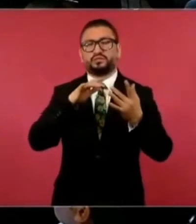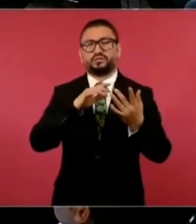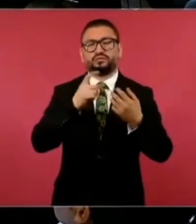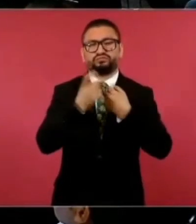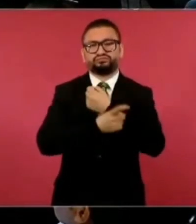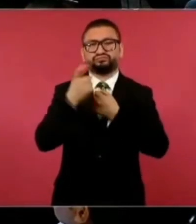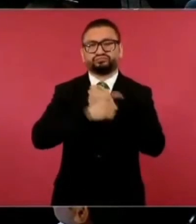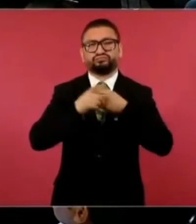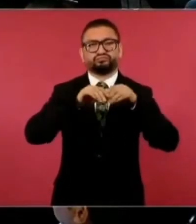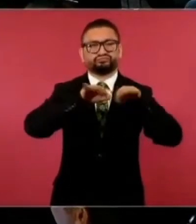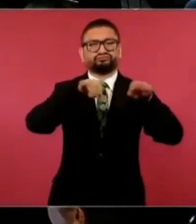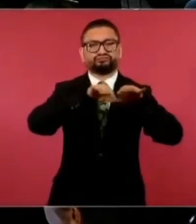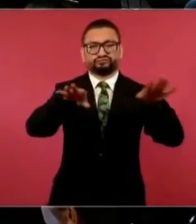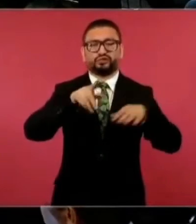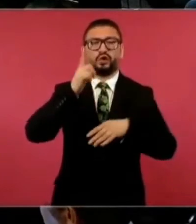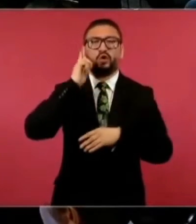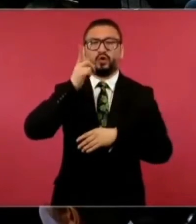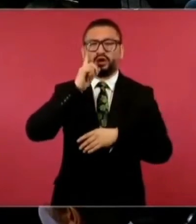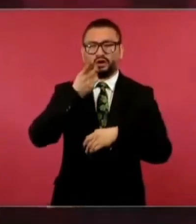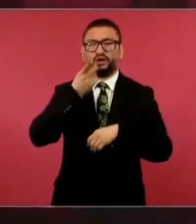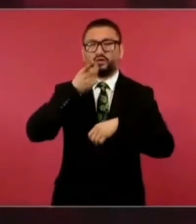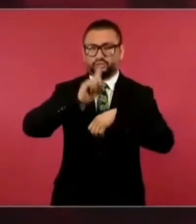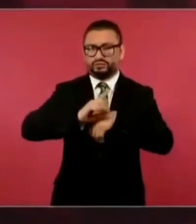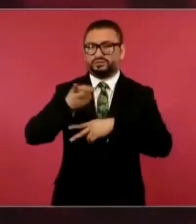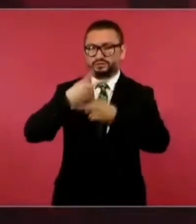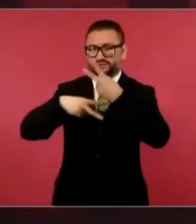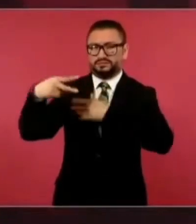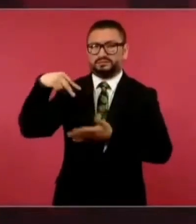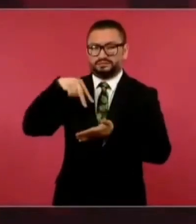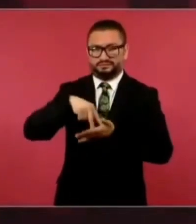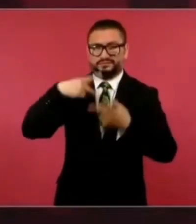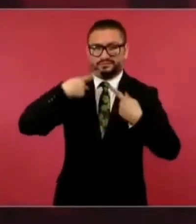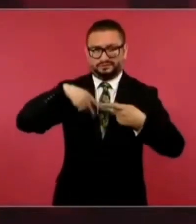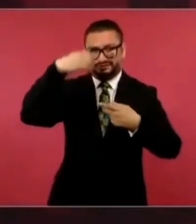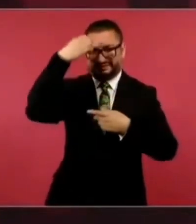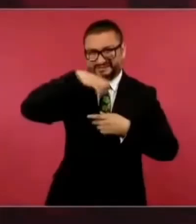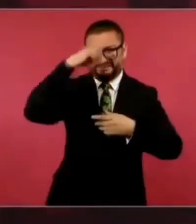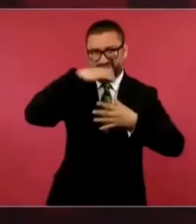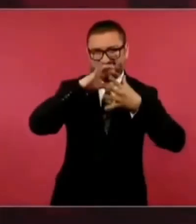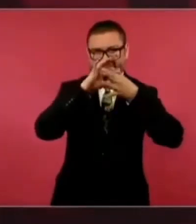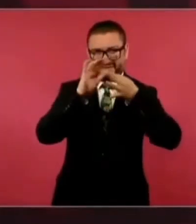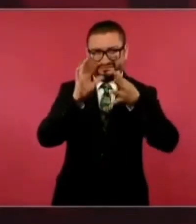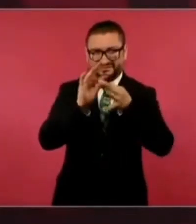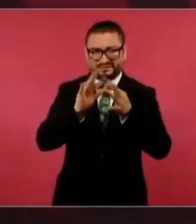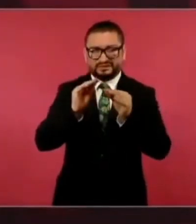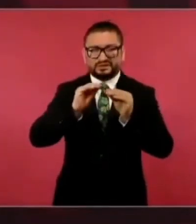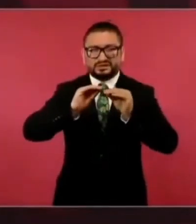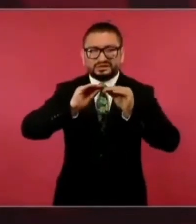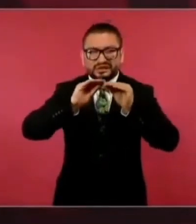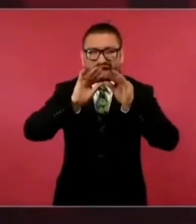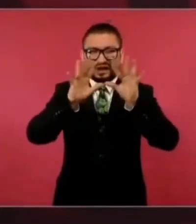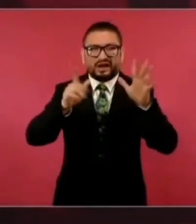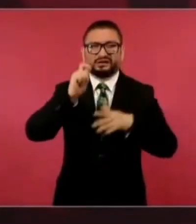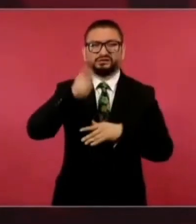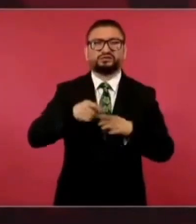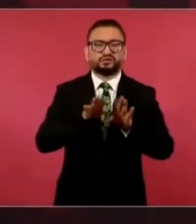Ojalá un día venga un experto y explique, pero sencillo,